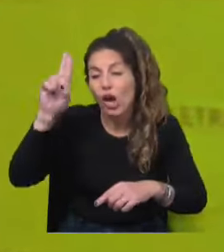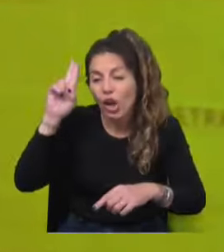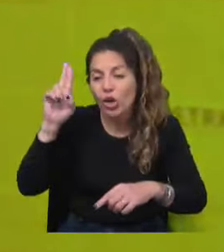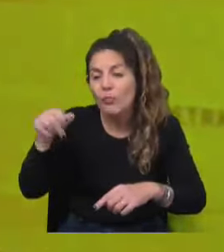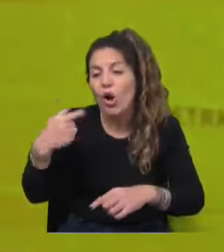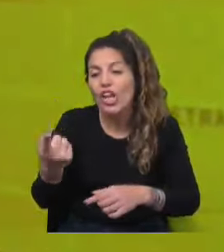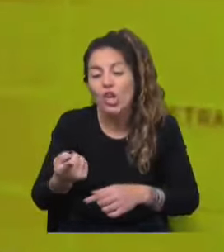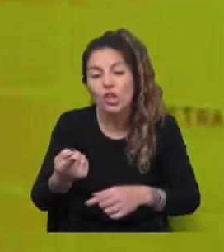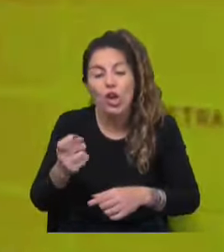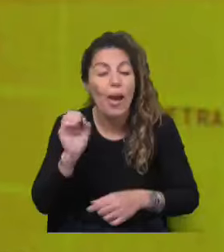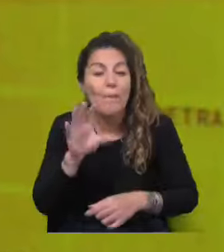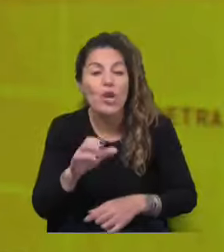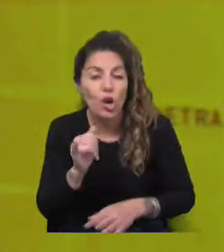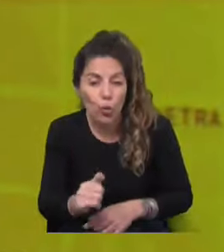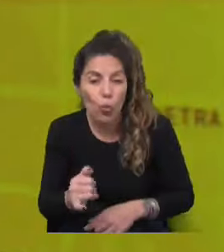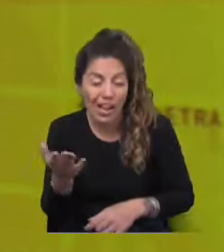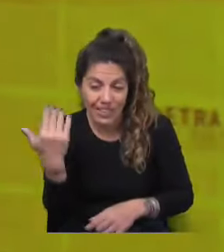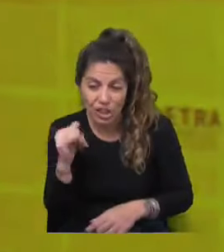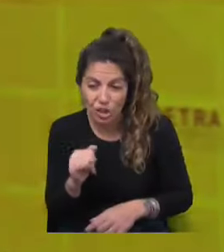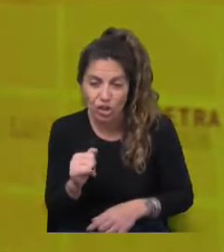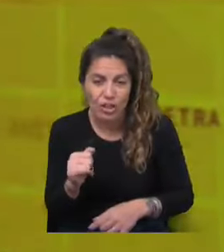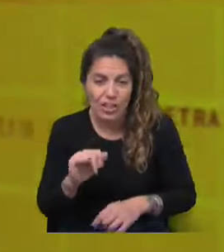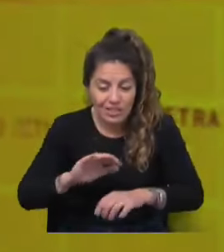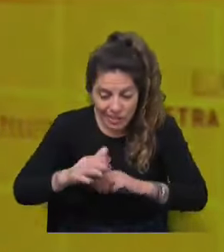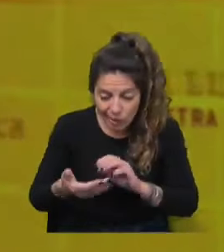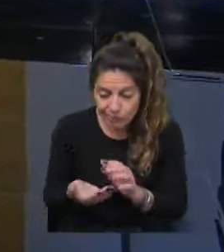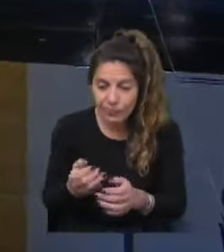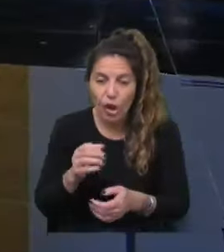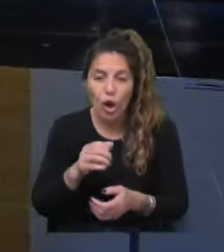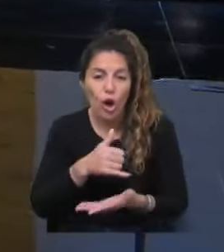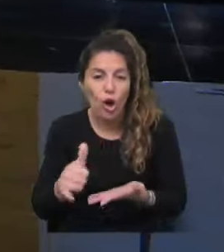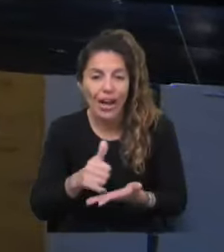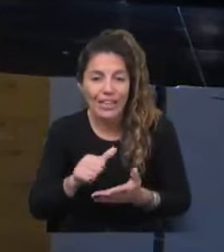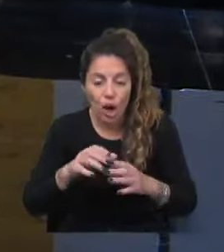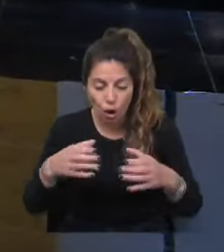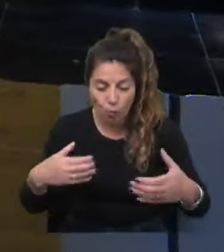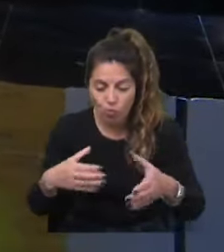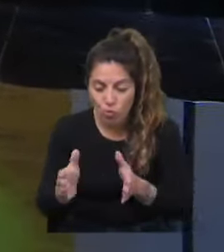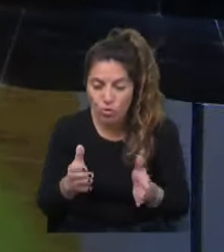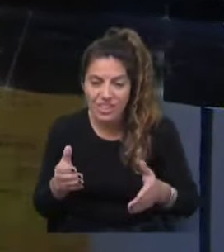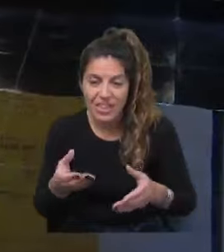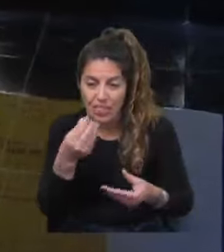en otro envío que hubo anterior, se camufló la cocaína con budines. O sea que más o